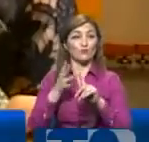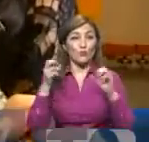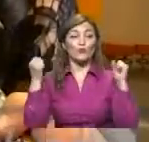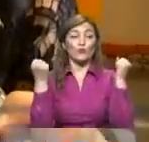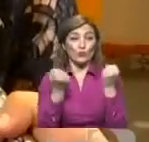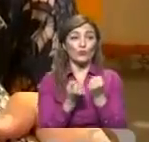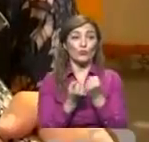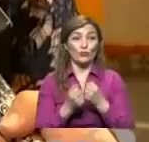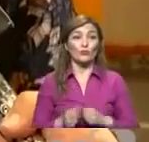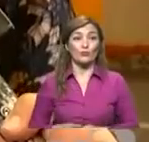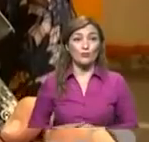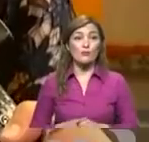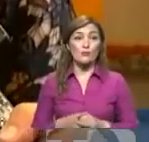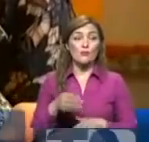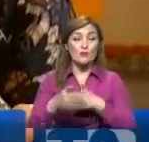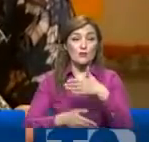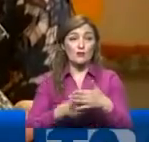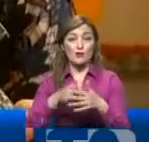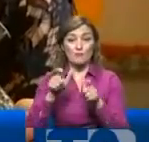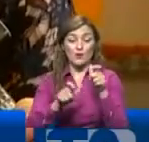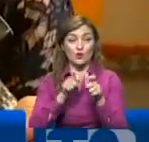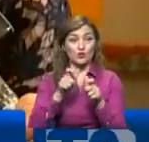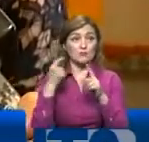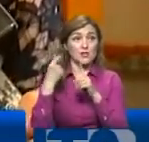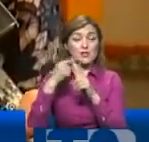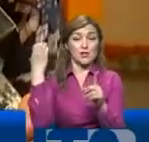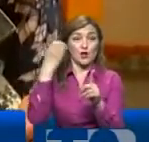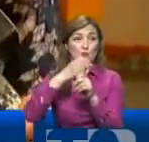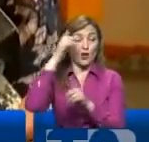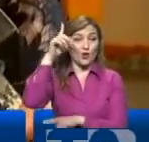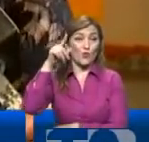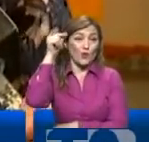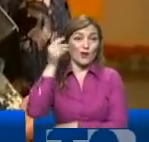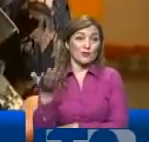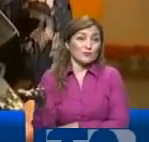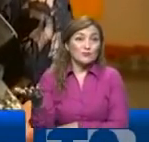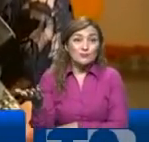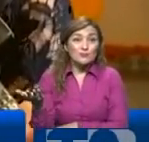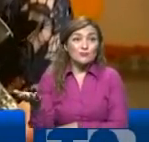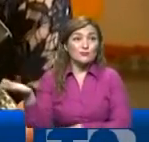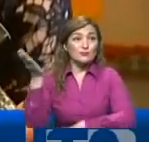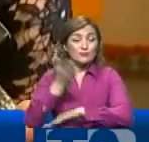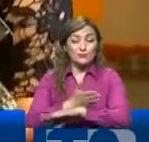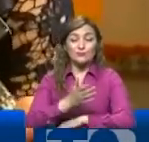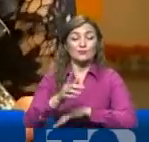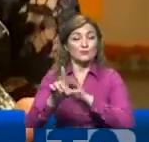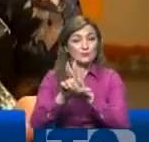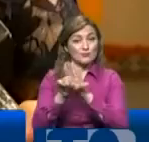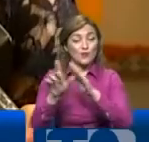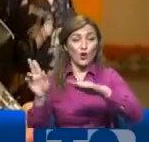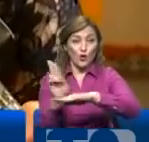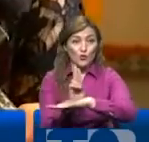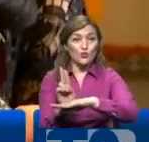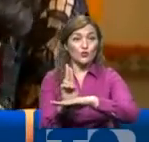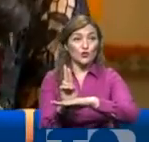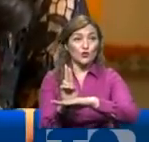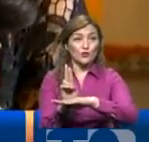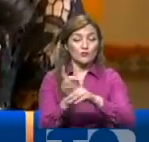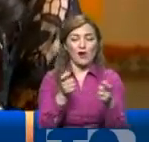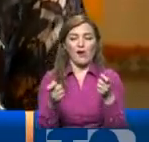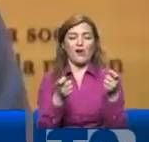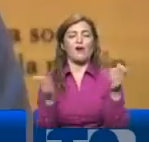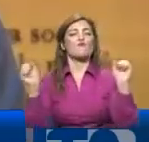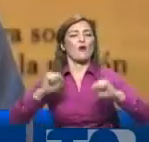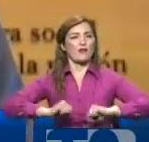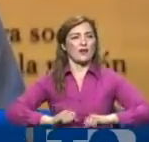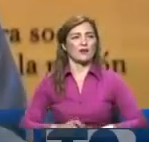sociales ya se procesaron a personas por ser críticas con el régimen. Es decir, si hay un antecedente legal lo pueden utilizar porque hay jurisdicción en este